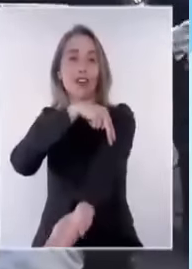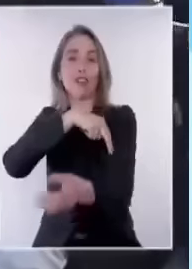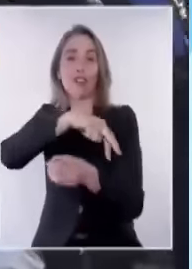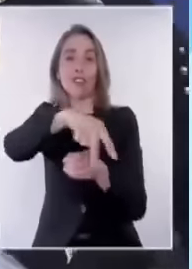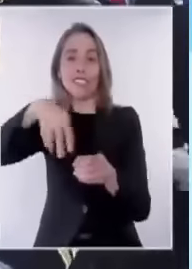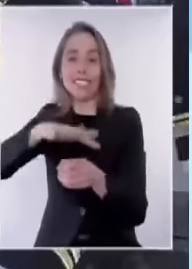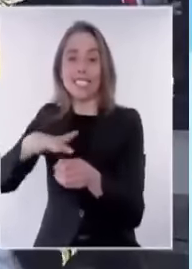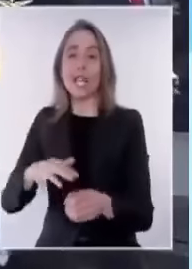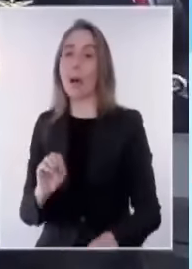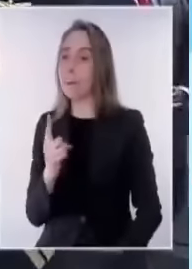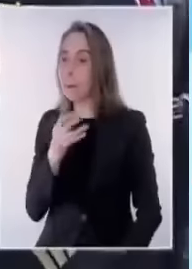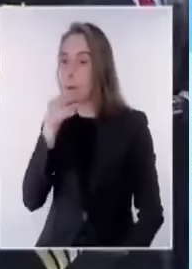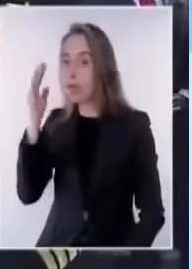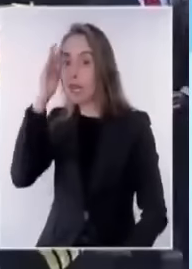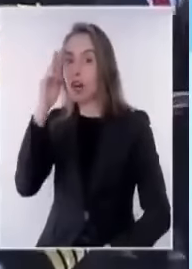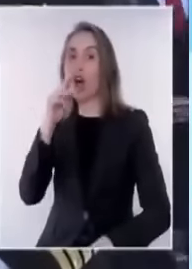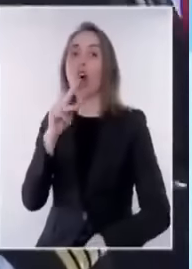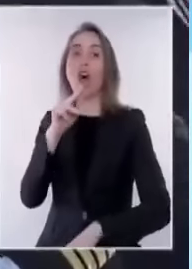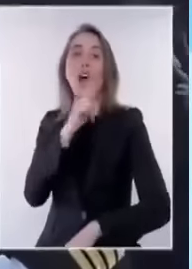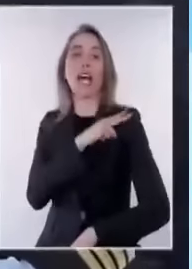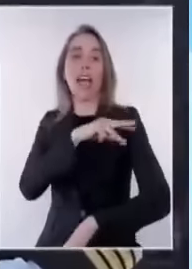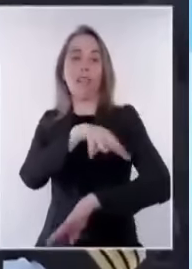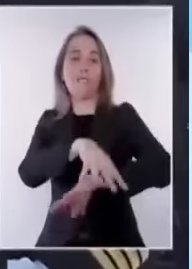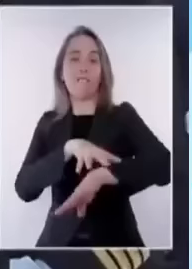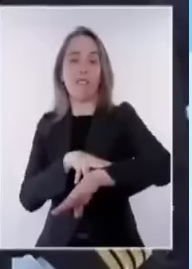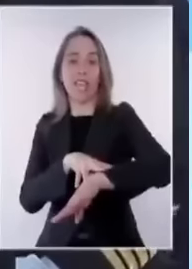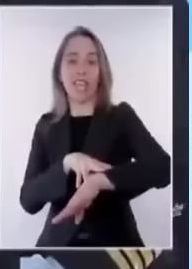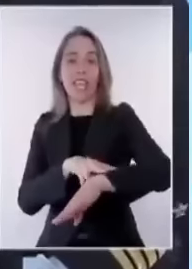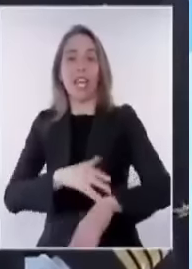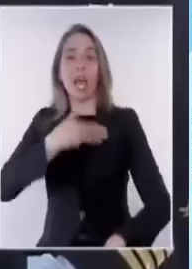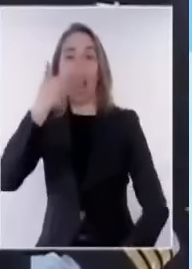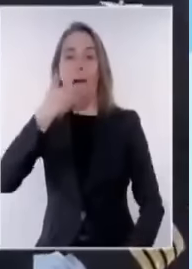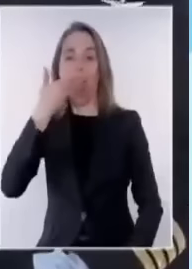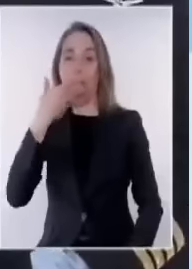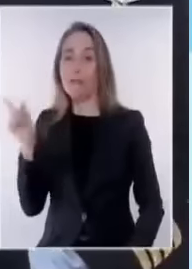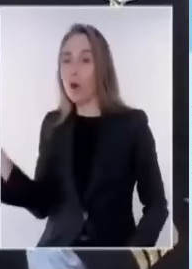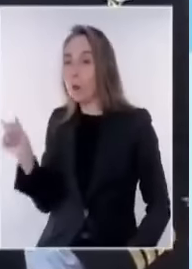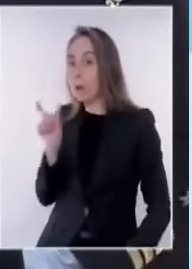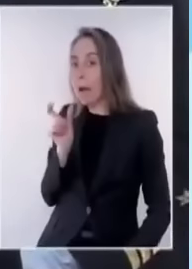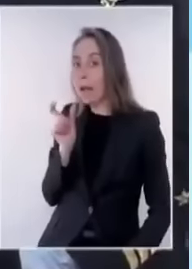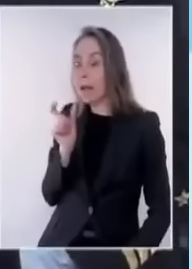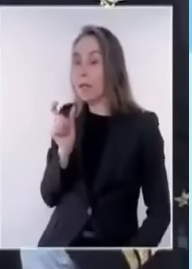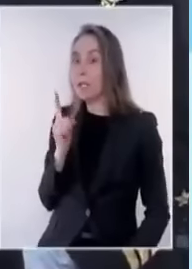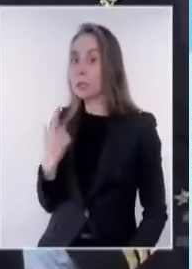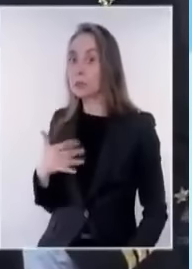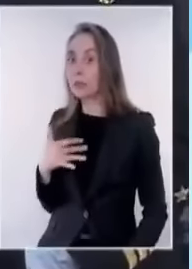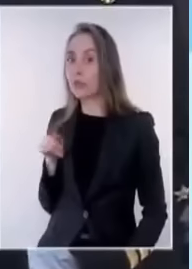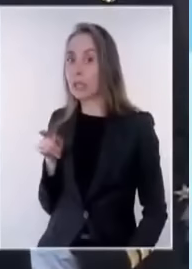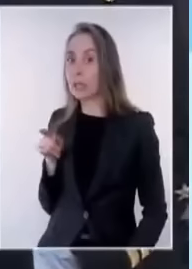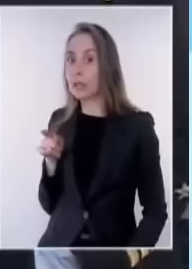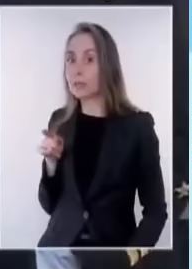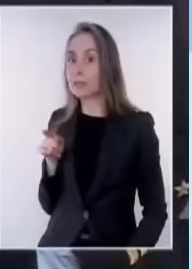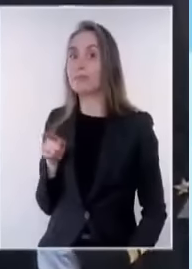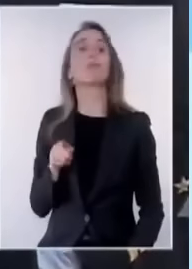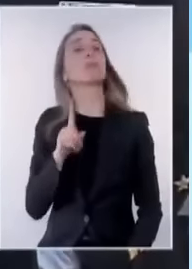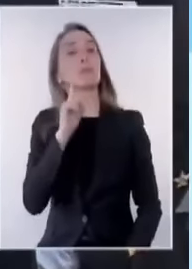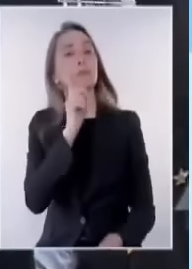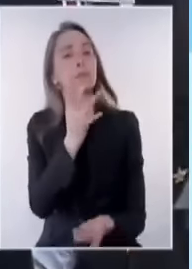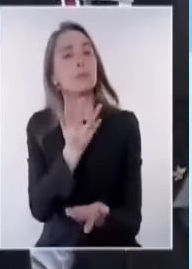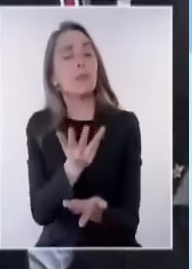territorio? Primero, hay algo que decía el comandante en jefe en su discurso que me parece que es clave.